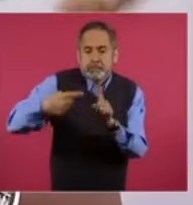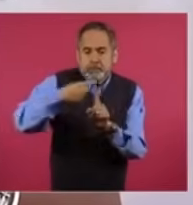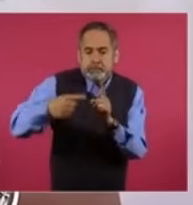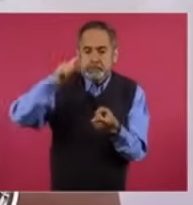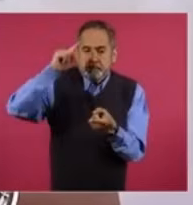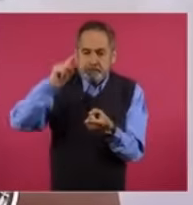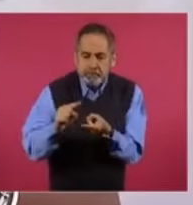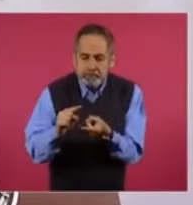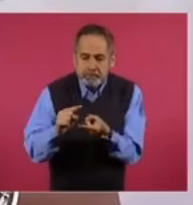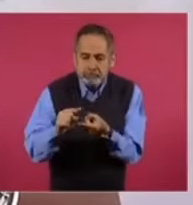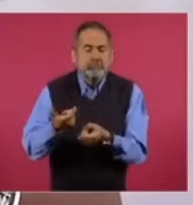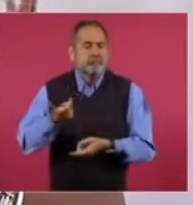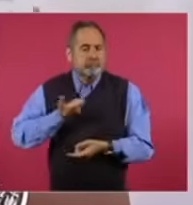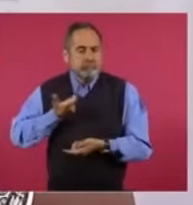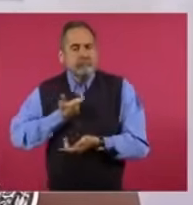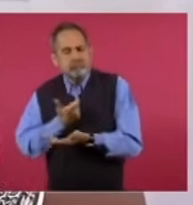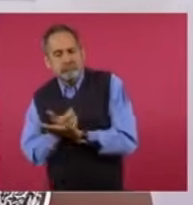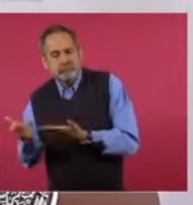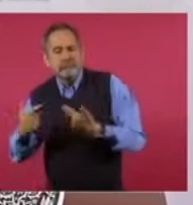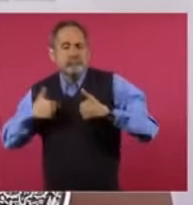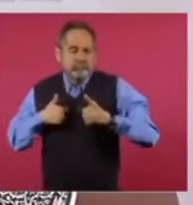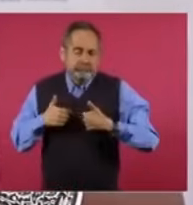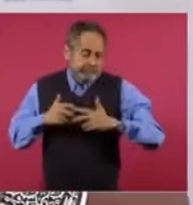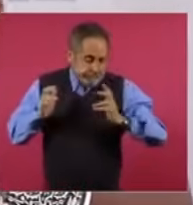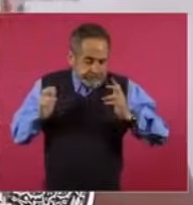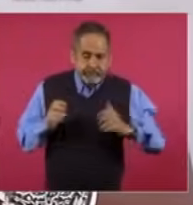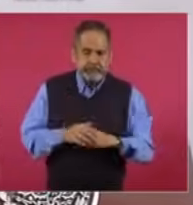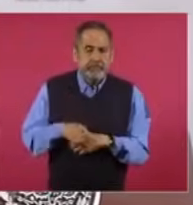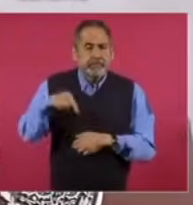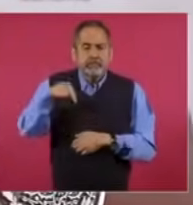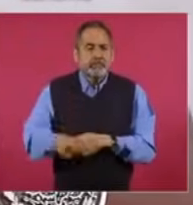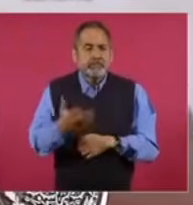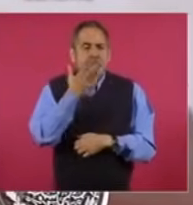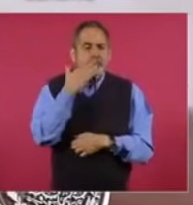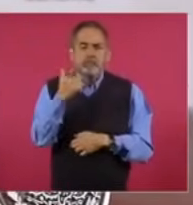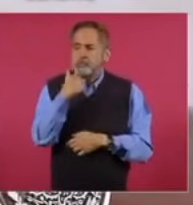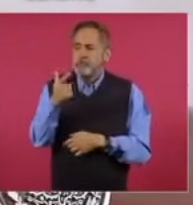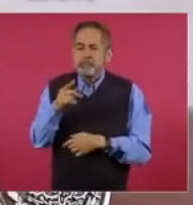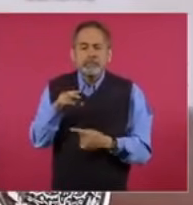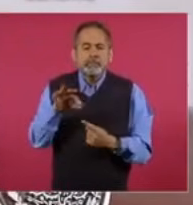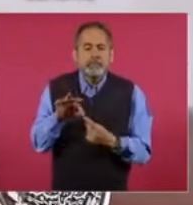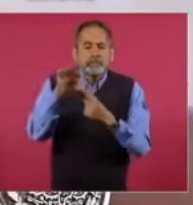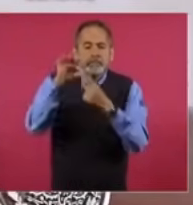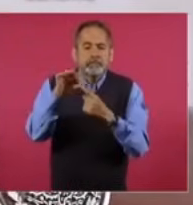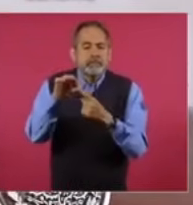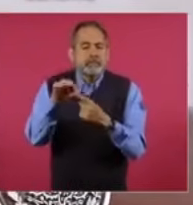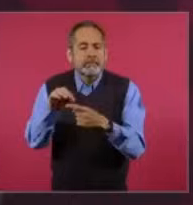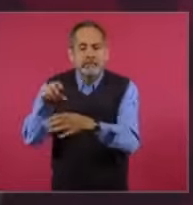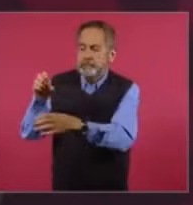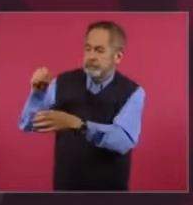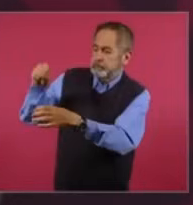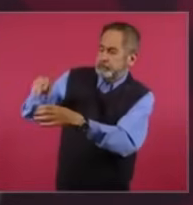Aquí no hay cajas de ahorro especial.